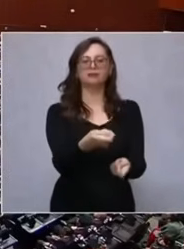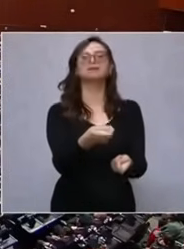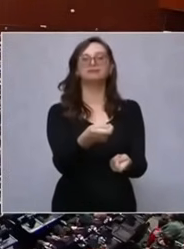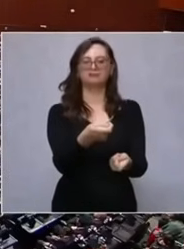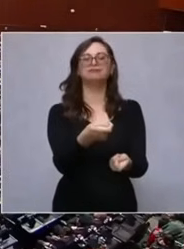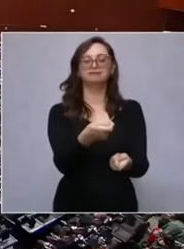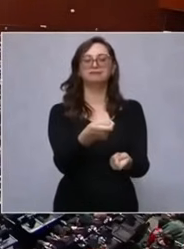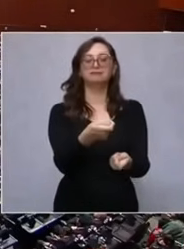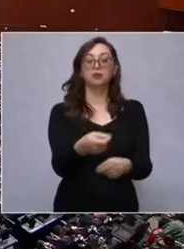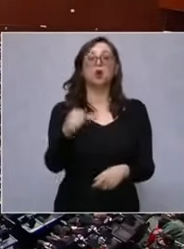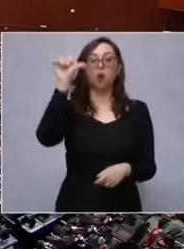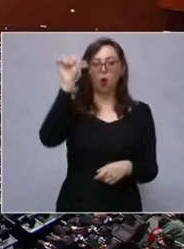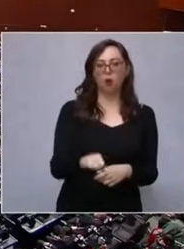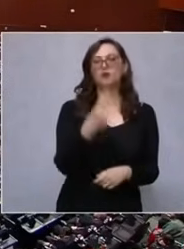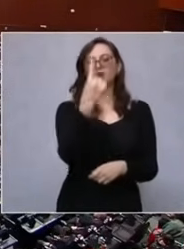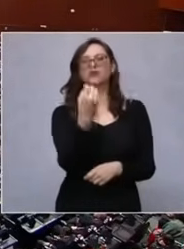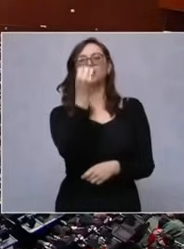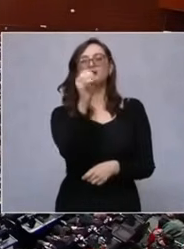¡Qué hoy, frase! El 1 de octubre del